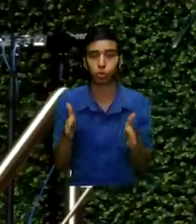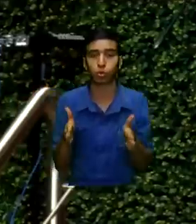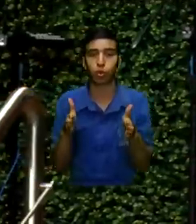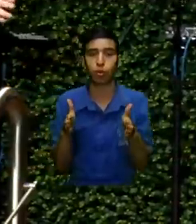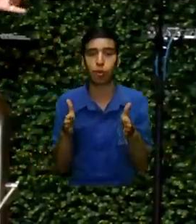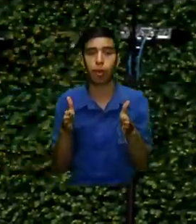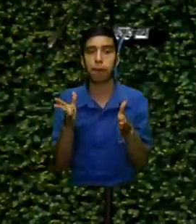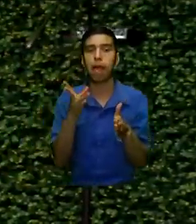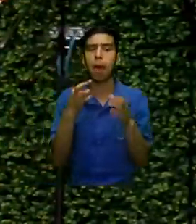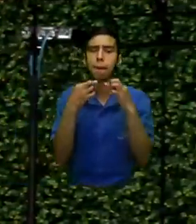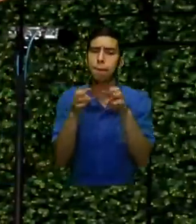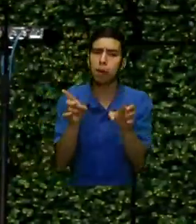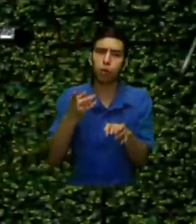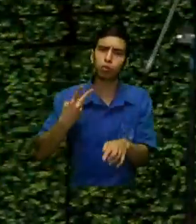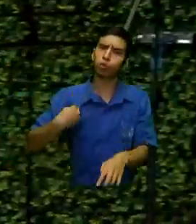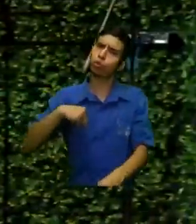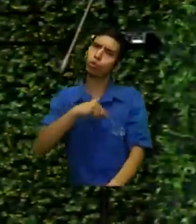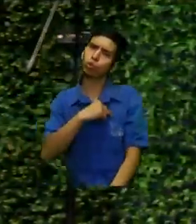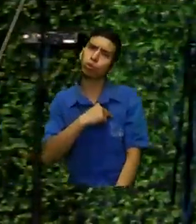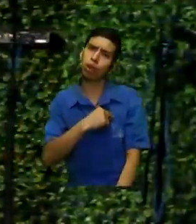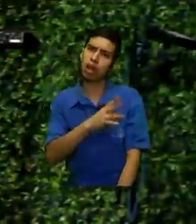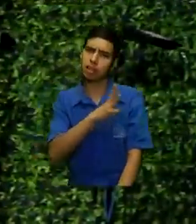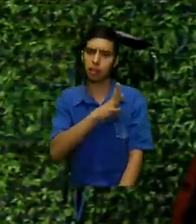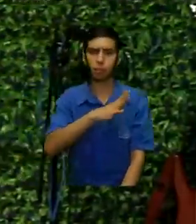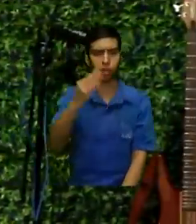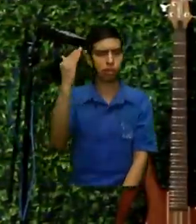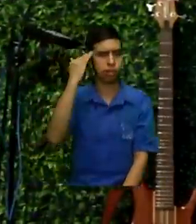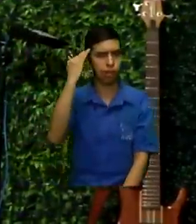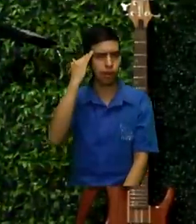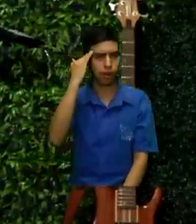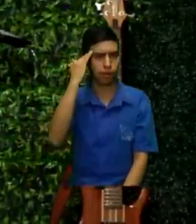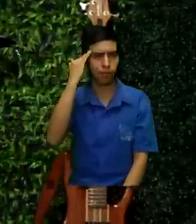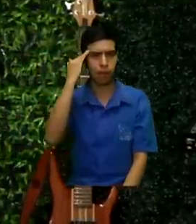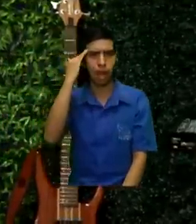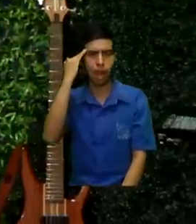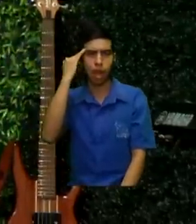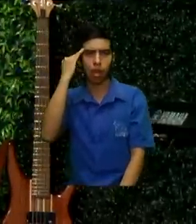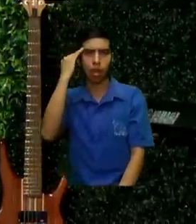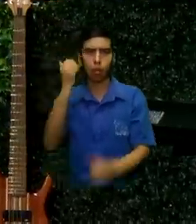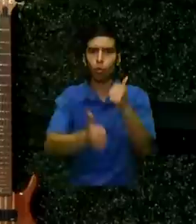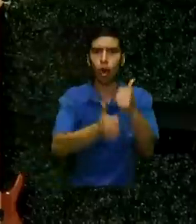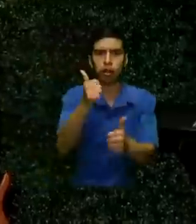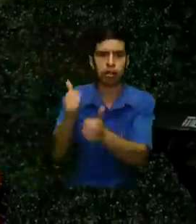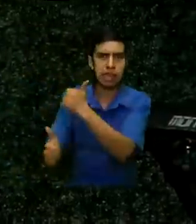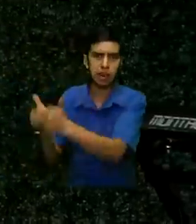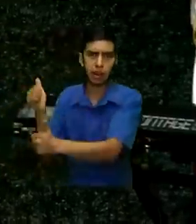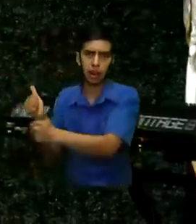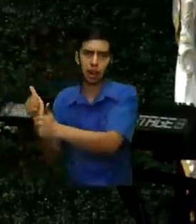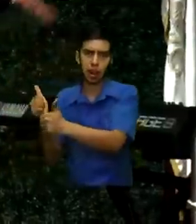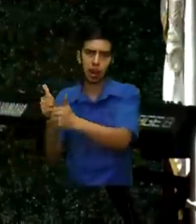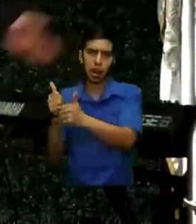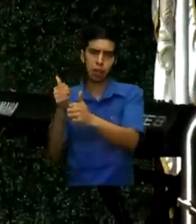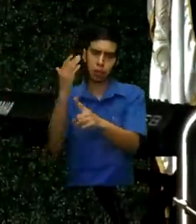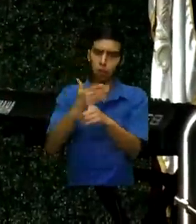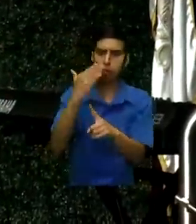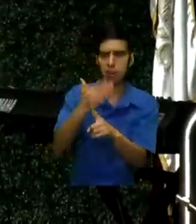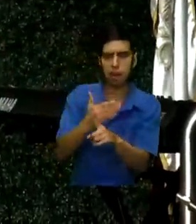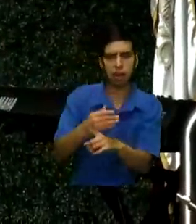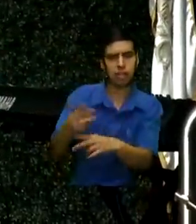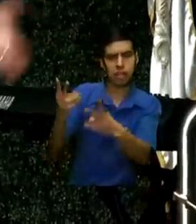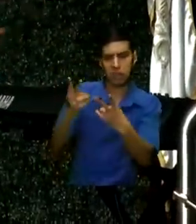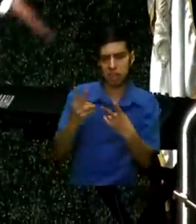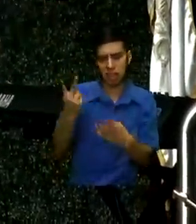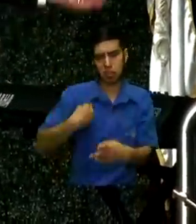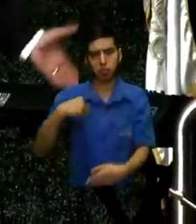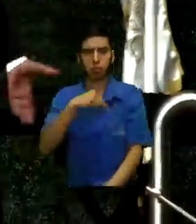Pero nosotros tenemos que saber bien que cualquier tormenta que venga sobre nuestra vida, claro que no la queremos, hermano. Yo